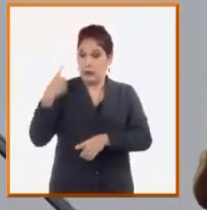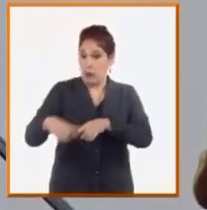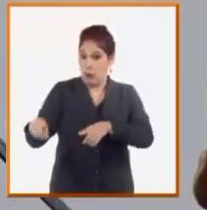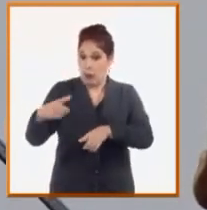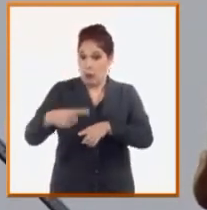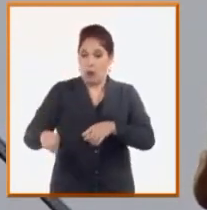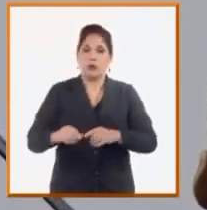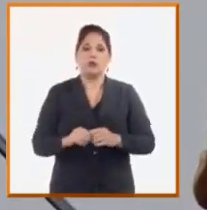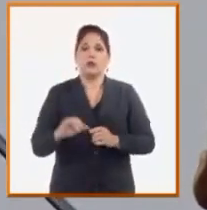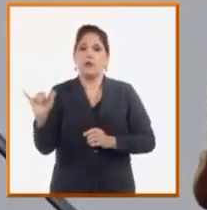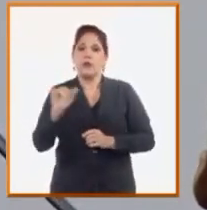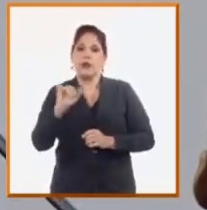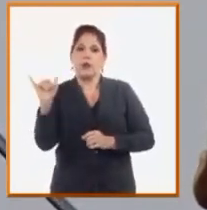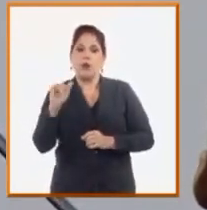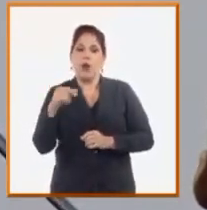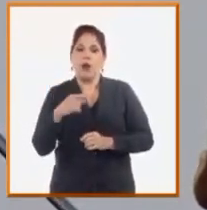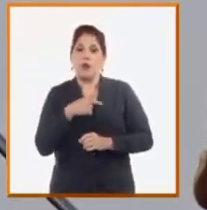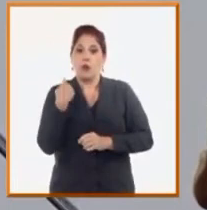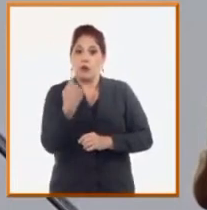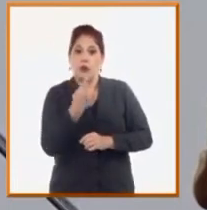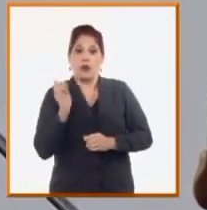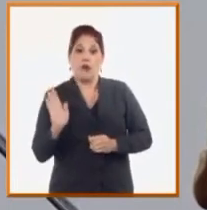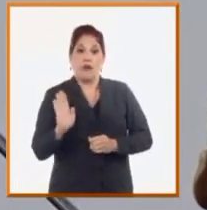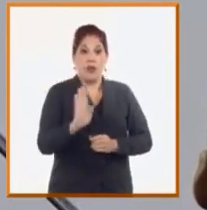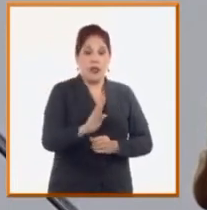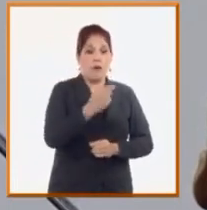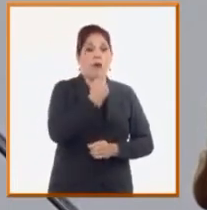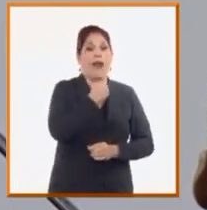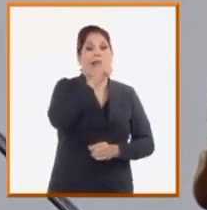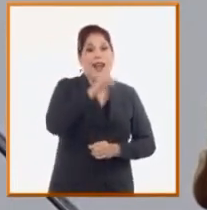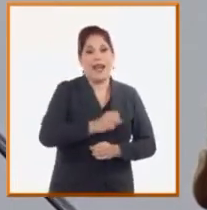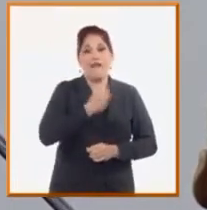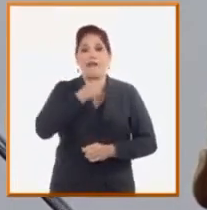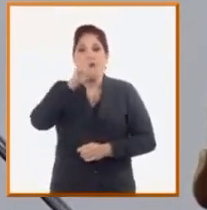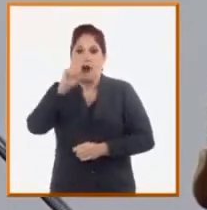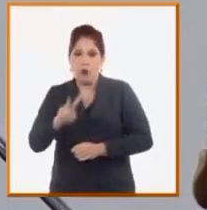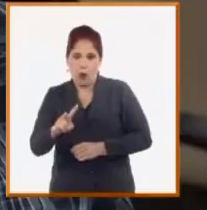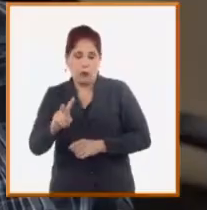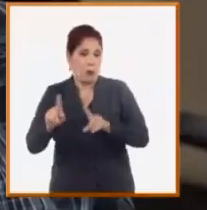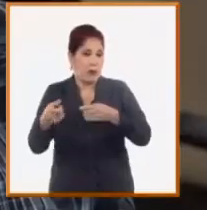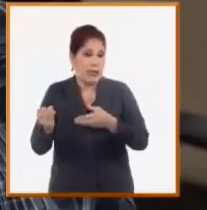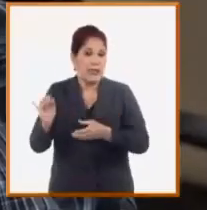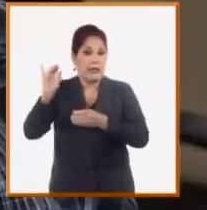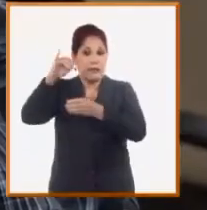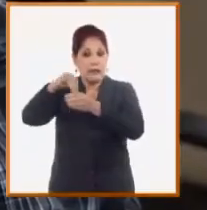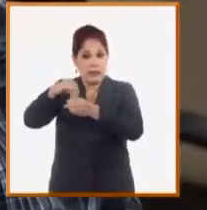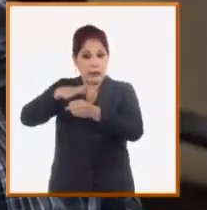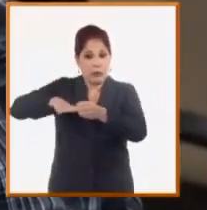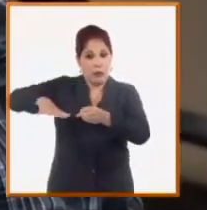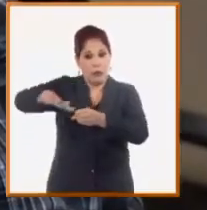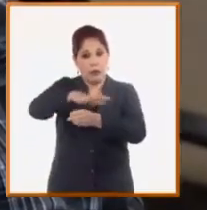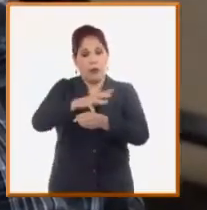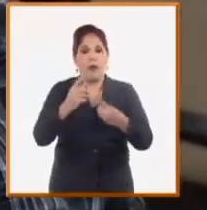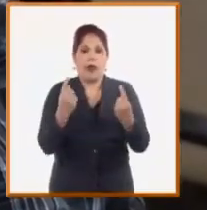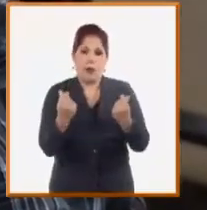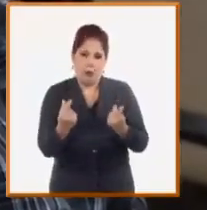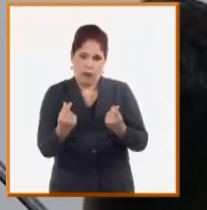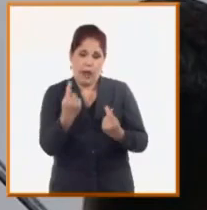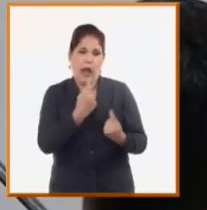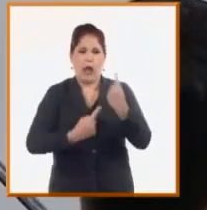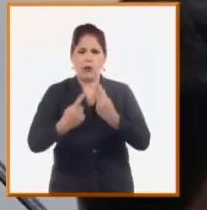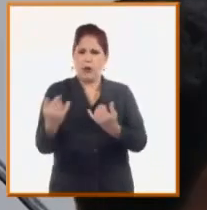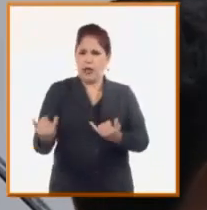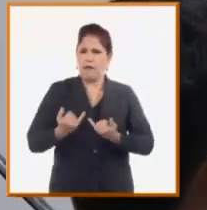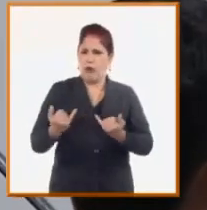que se ha venido evaluando a partir de la inserción de estos actores en la economía. Algunos